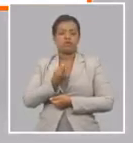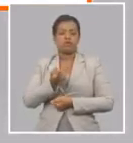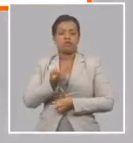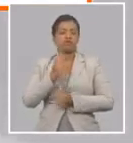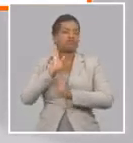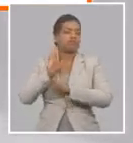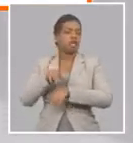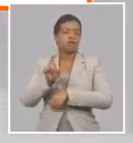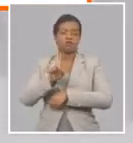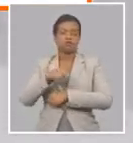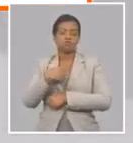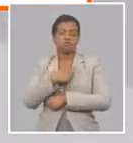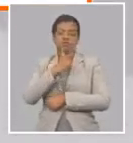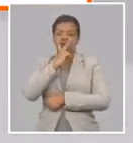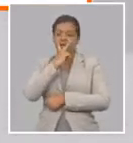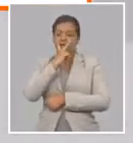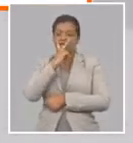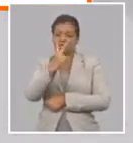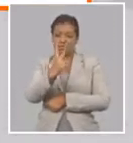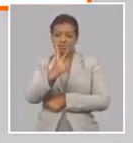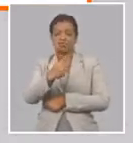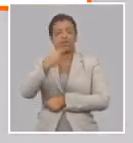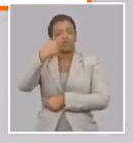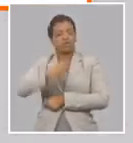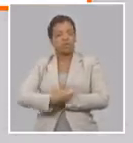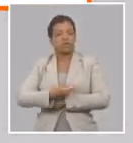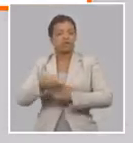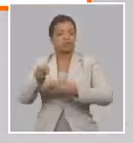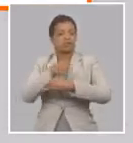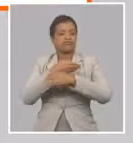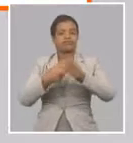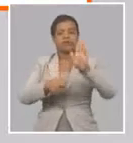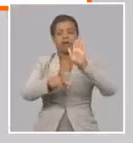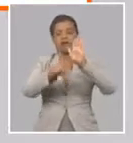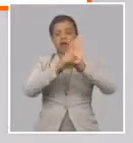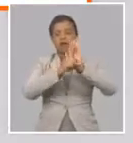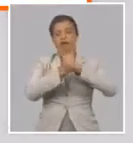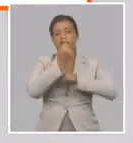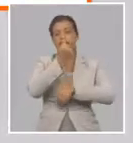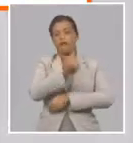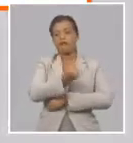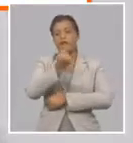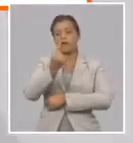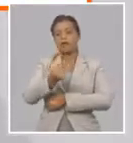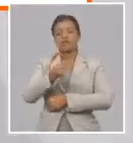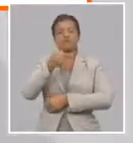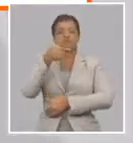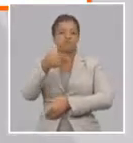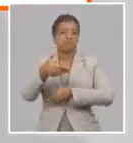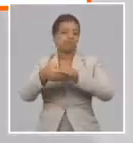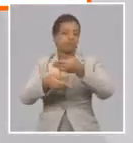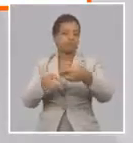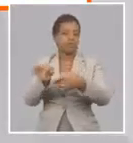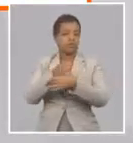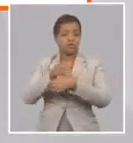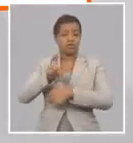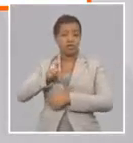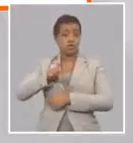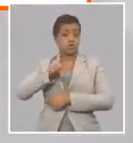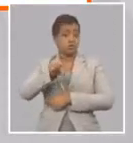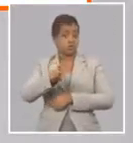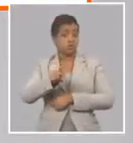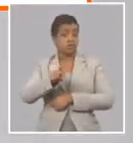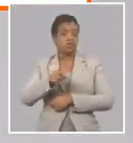las medidas y seguimos garantizando los derechos y las legalidades en cada uno de los procesos y por último que no un